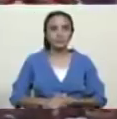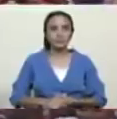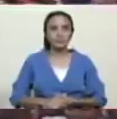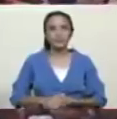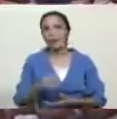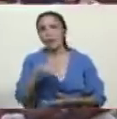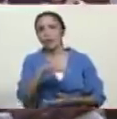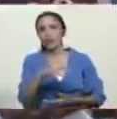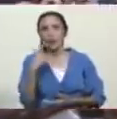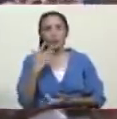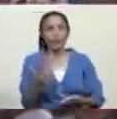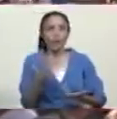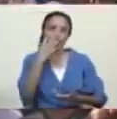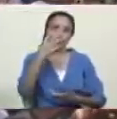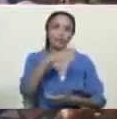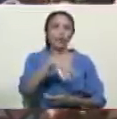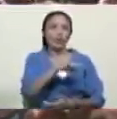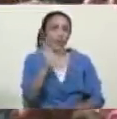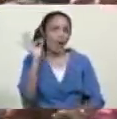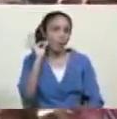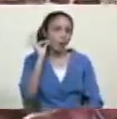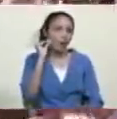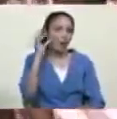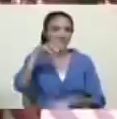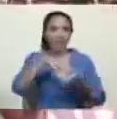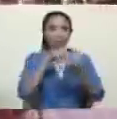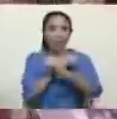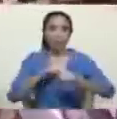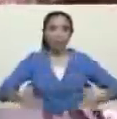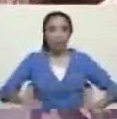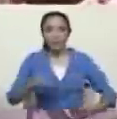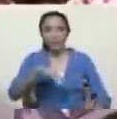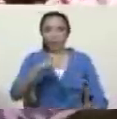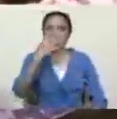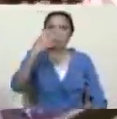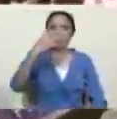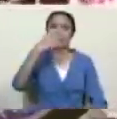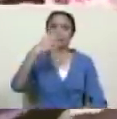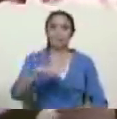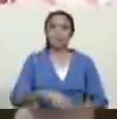¿Dónde están las mujeres de Portuguesa?